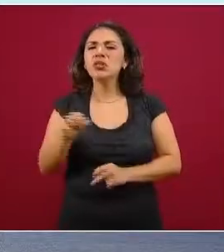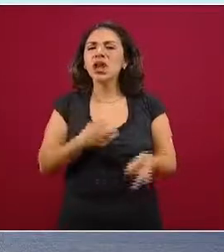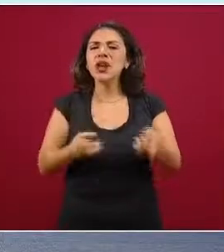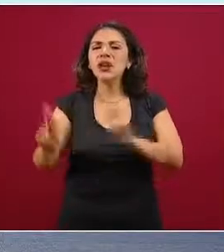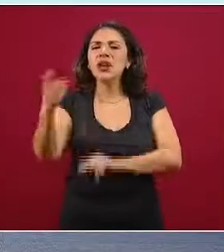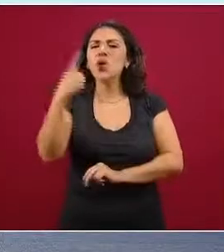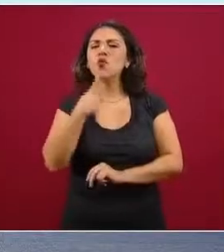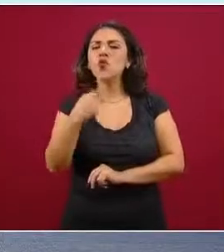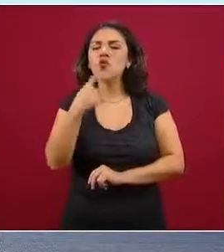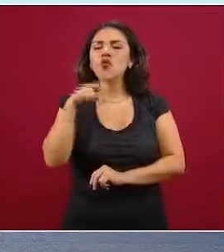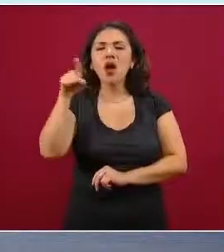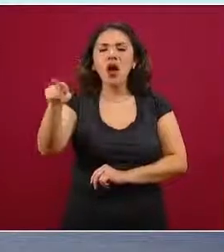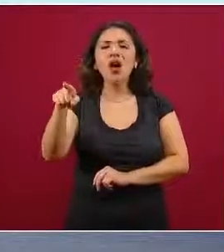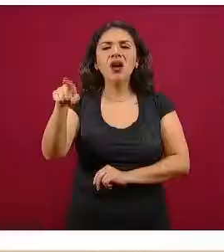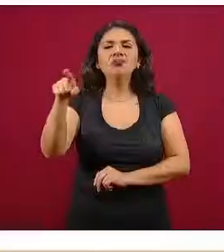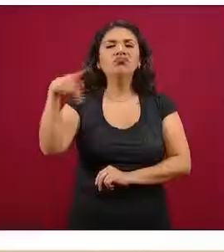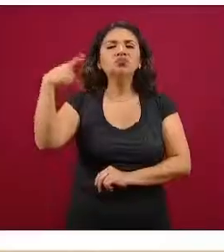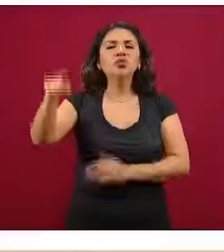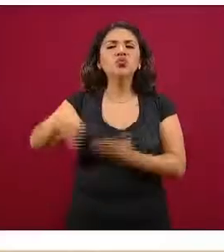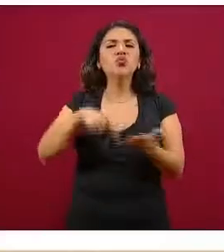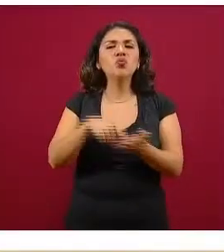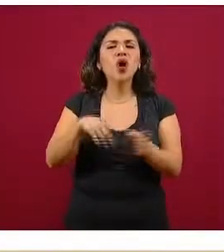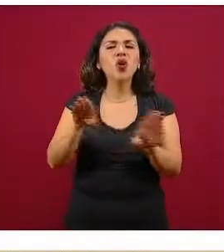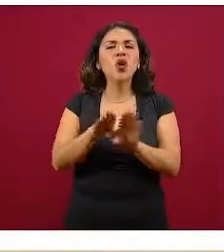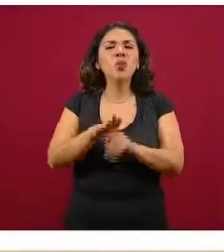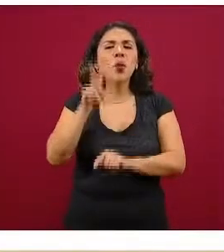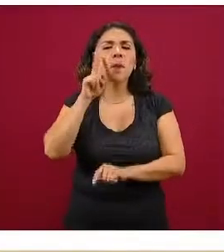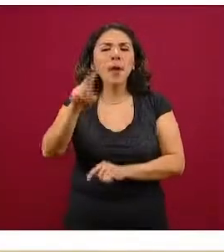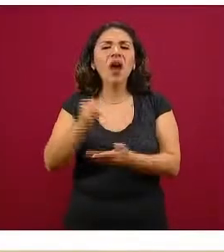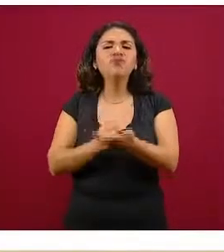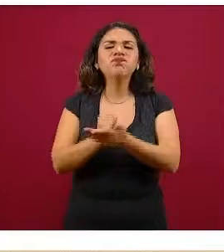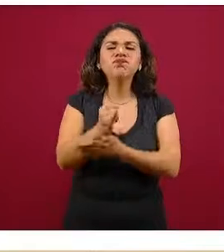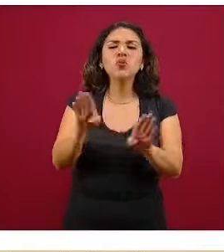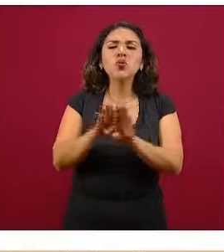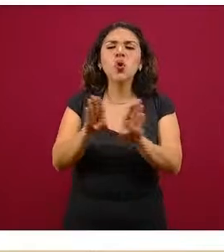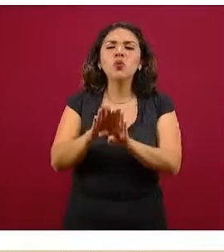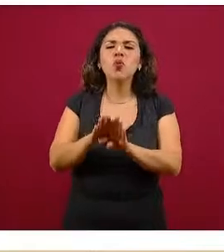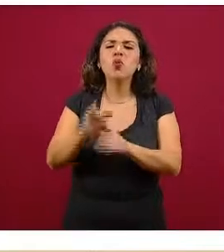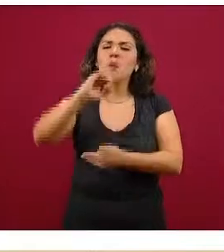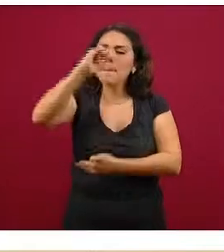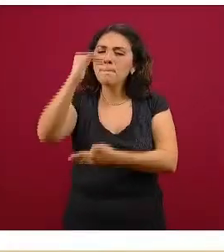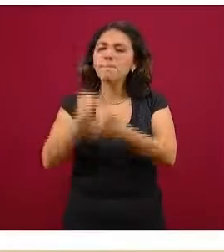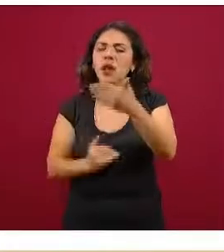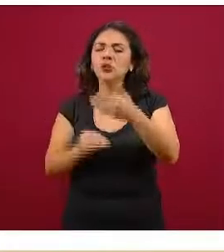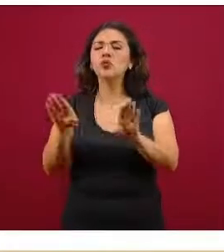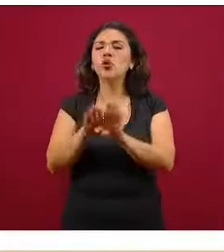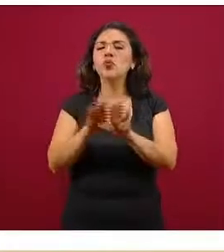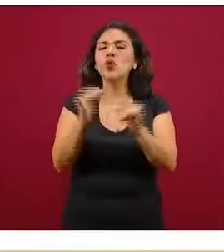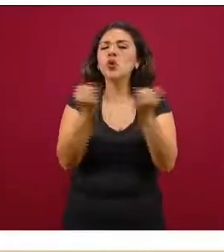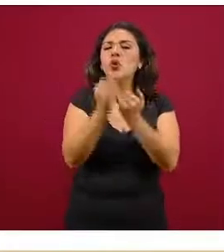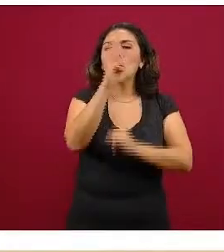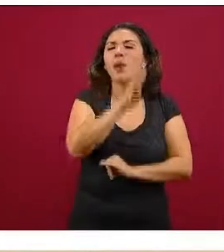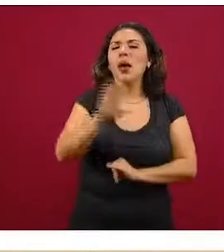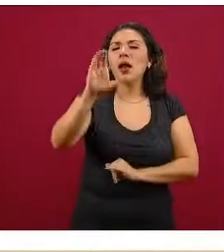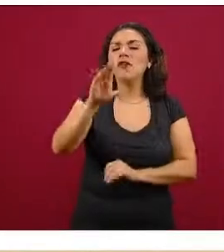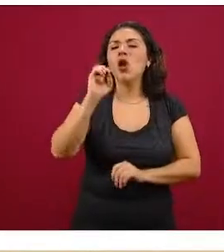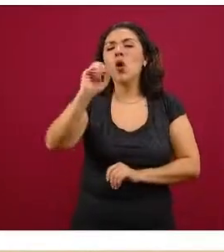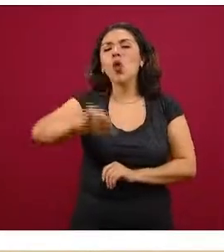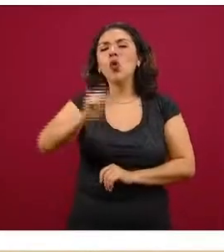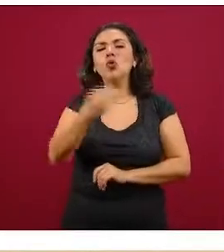su localización geográfica comparte más bien determinantes con Baja California, sobre todo con el municipio